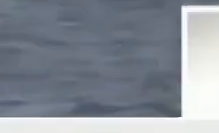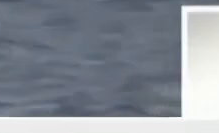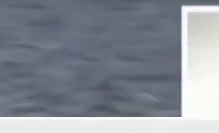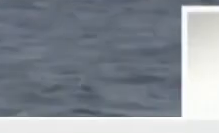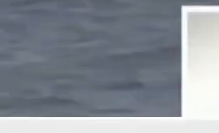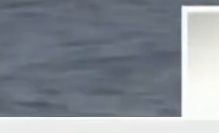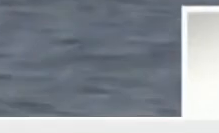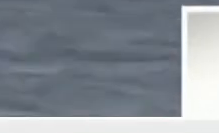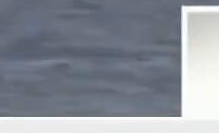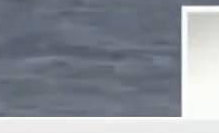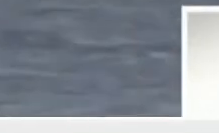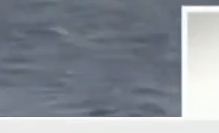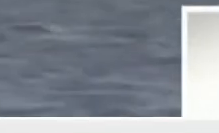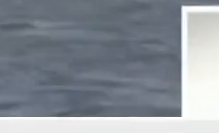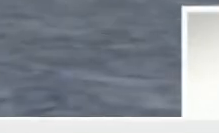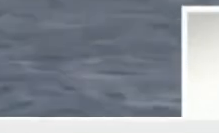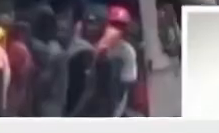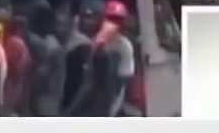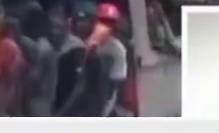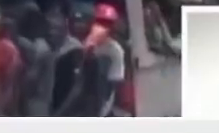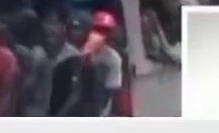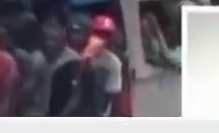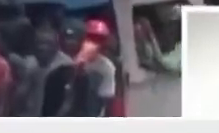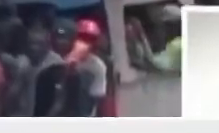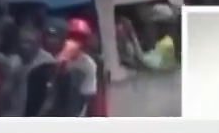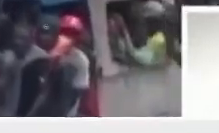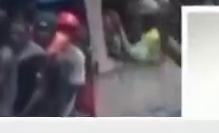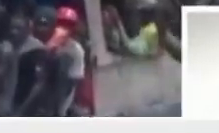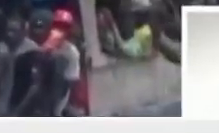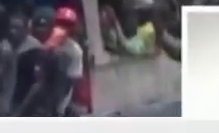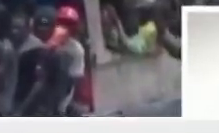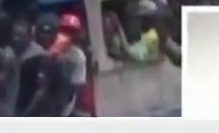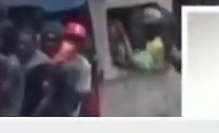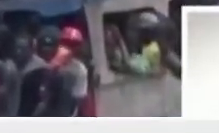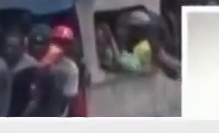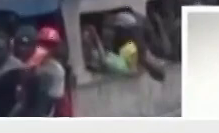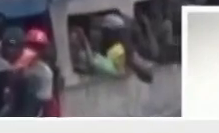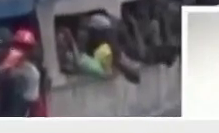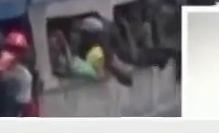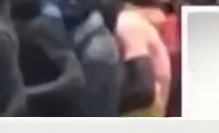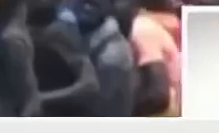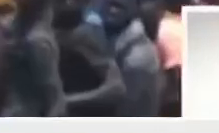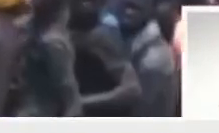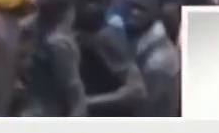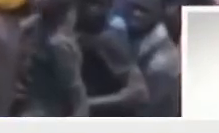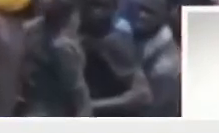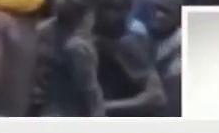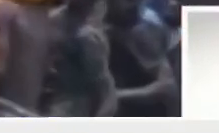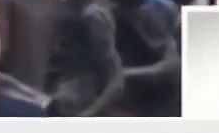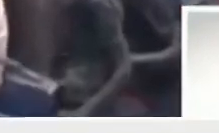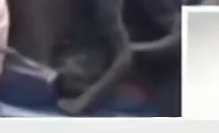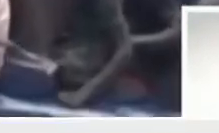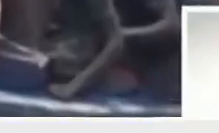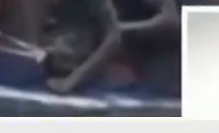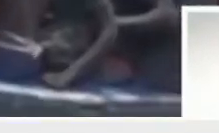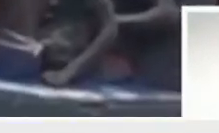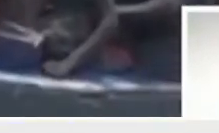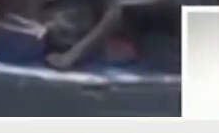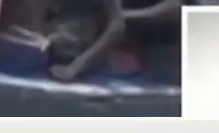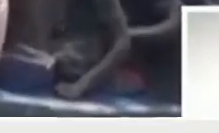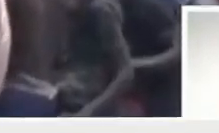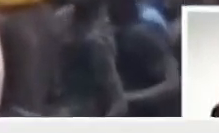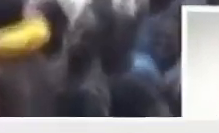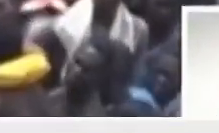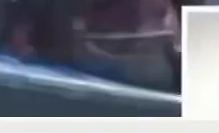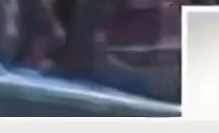me atención con estas imágenes han sorprendido con la cantidad de gente que existe en esta embarcación un poco